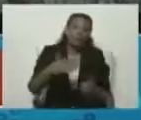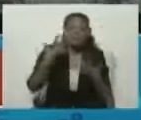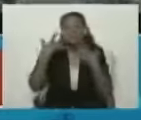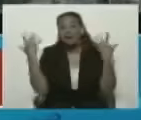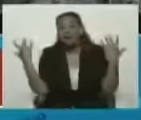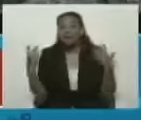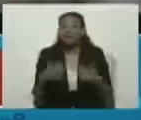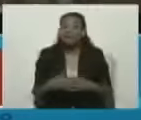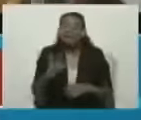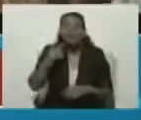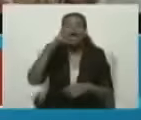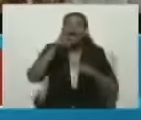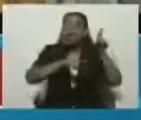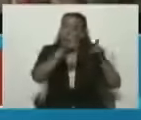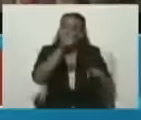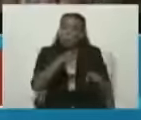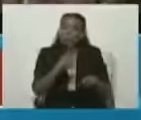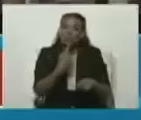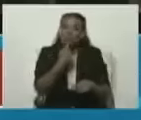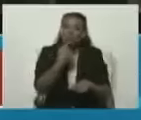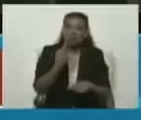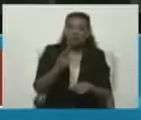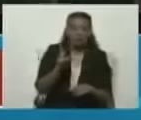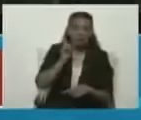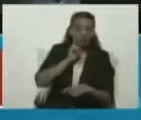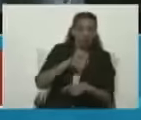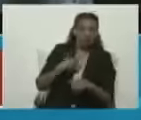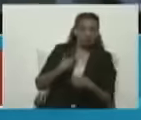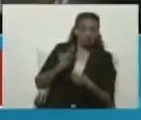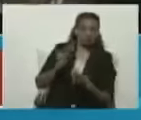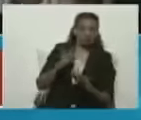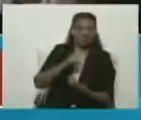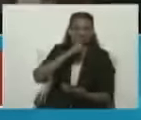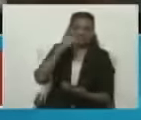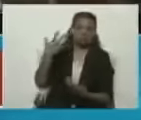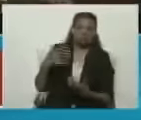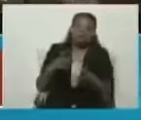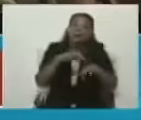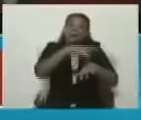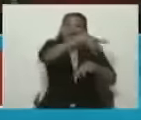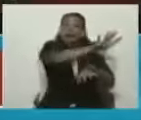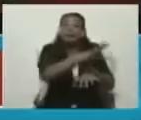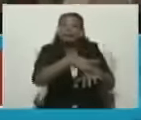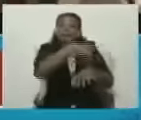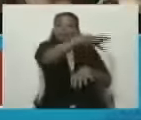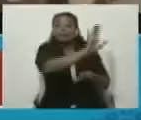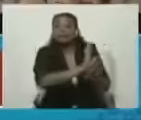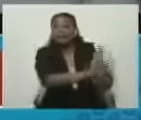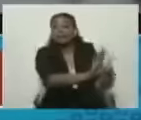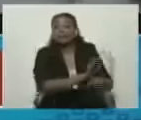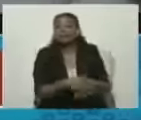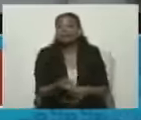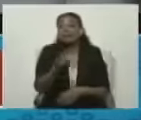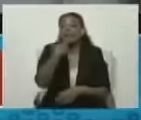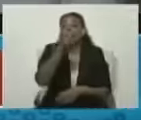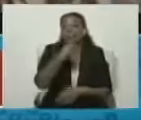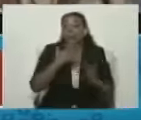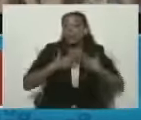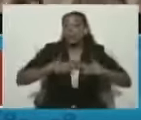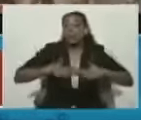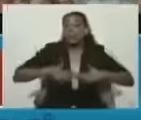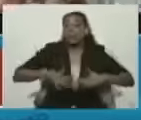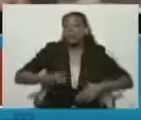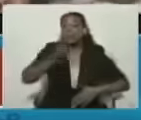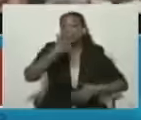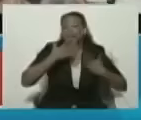Los medios reconocen y después sueltan su veneno y su hiel y su amargura allá ellos. Que se tomen bastantes